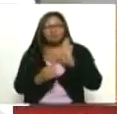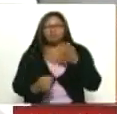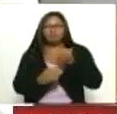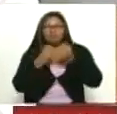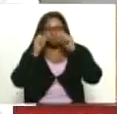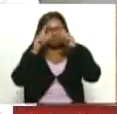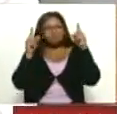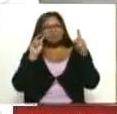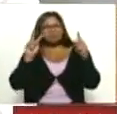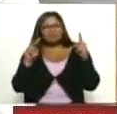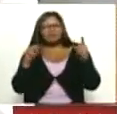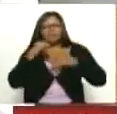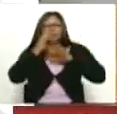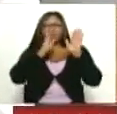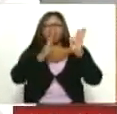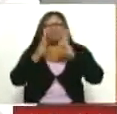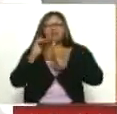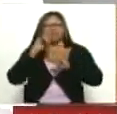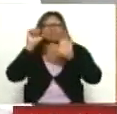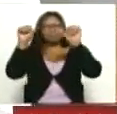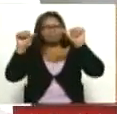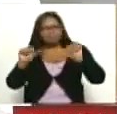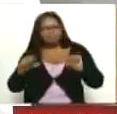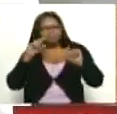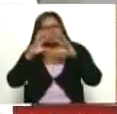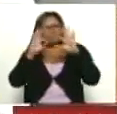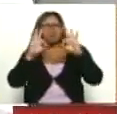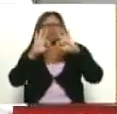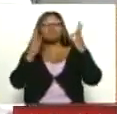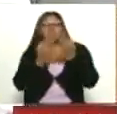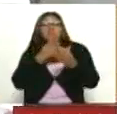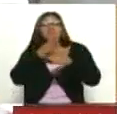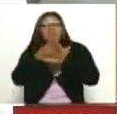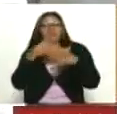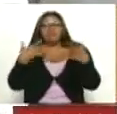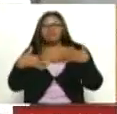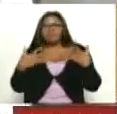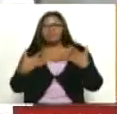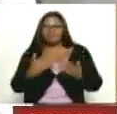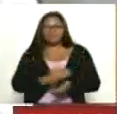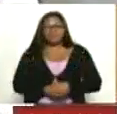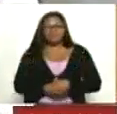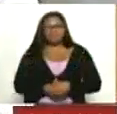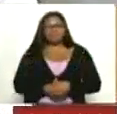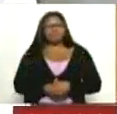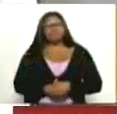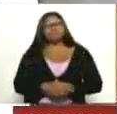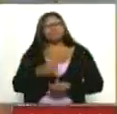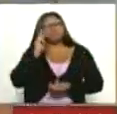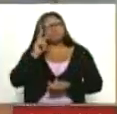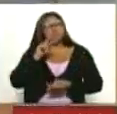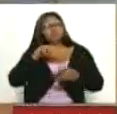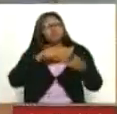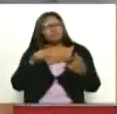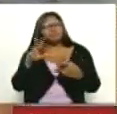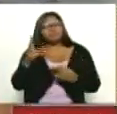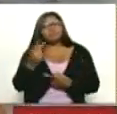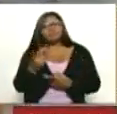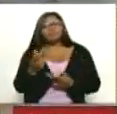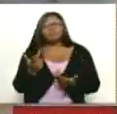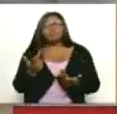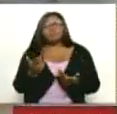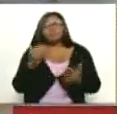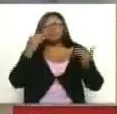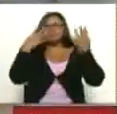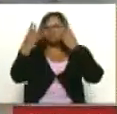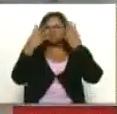sorpresas y de programación para toda la familia y la población venezolana. Viceministra, denos detalles de este segundo festival.